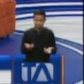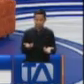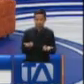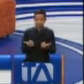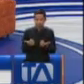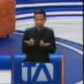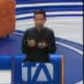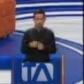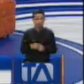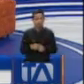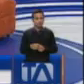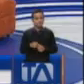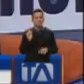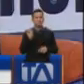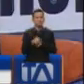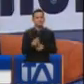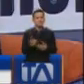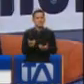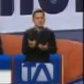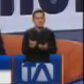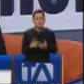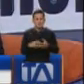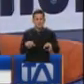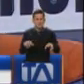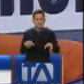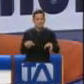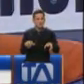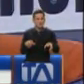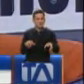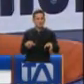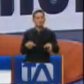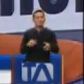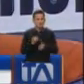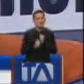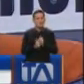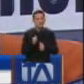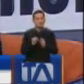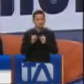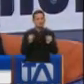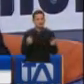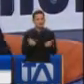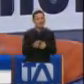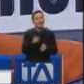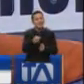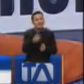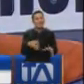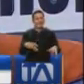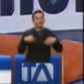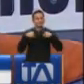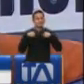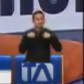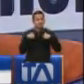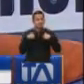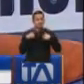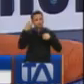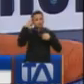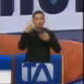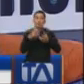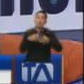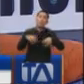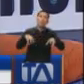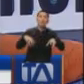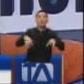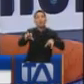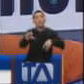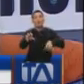solo discriminación, Gisela, sino el hecho de no reconocer que existe una problemática de violencia y querernos separar, cuando en realidad en la vida común